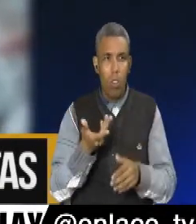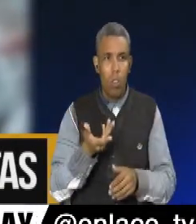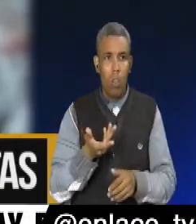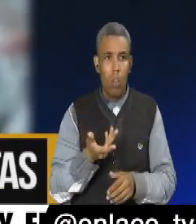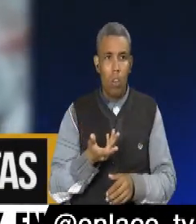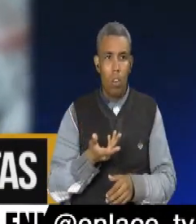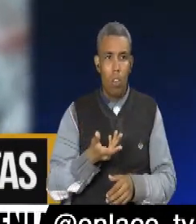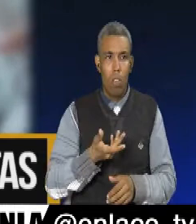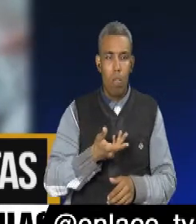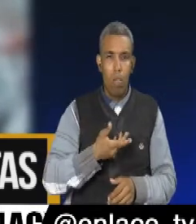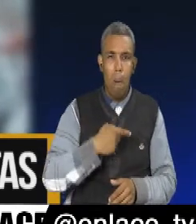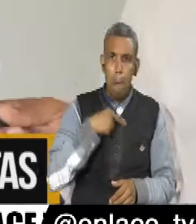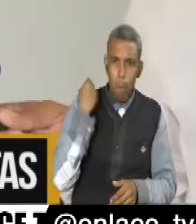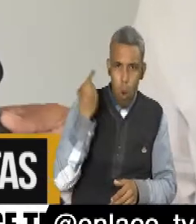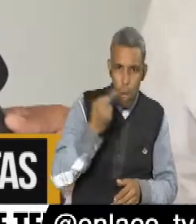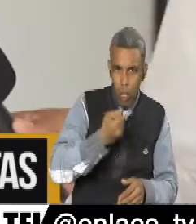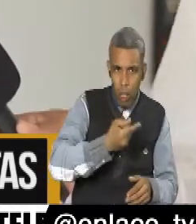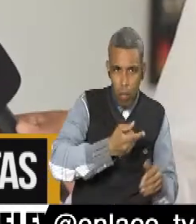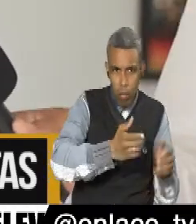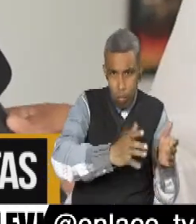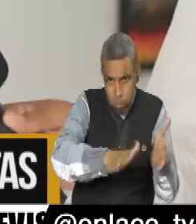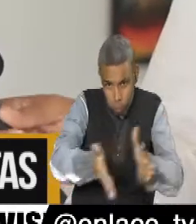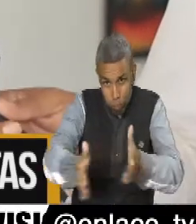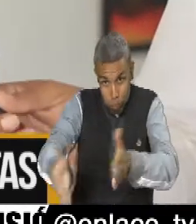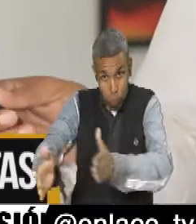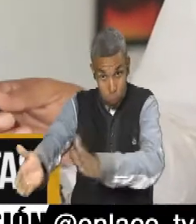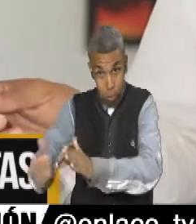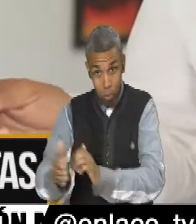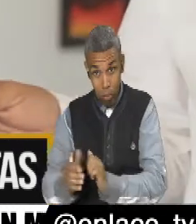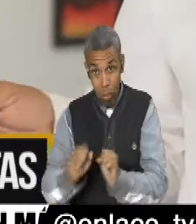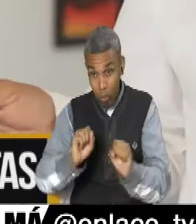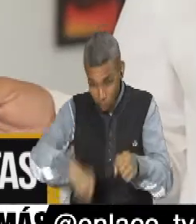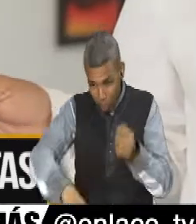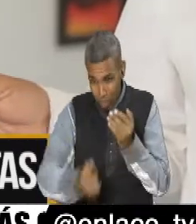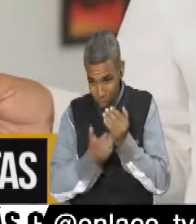de Animales. Esta es una sociedad que no avanza frente al